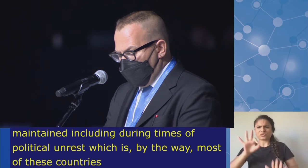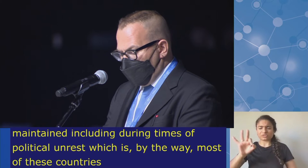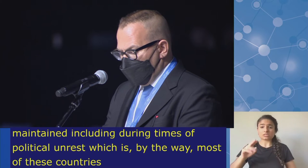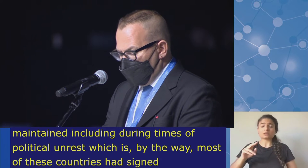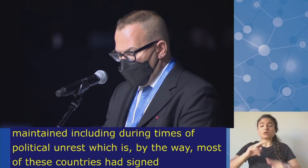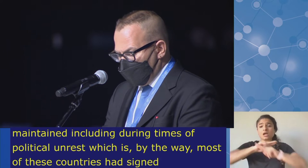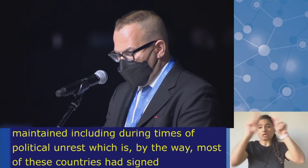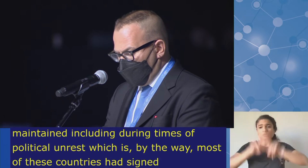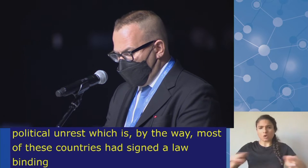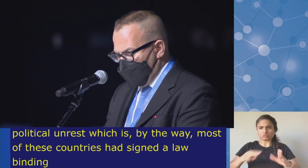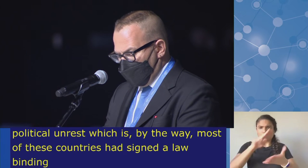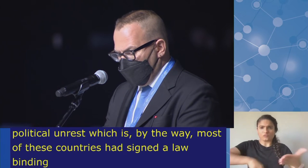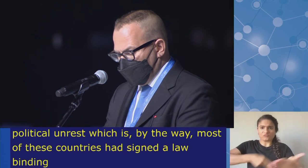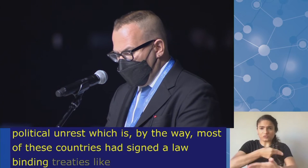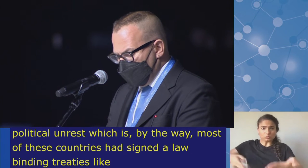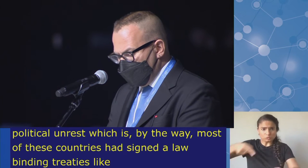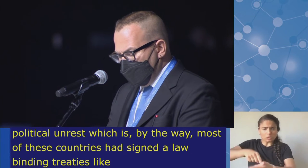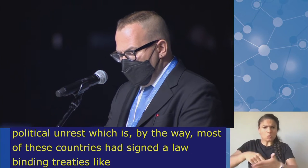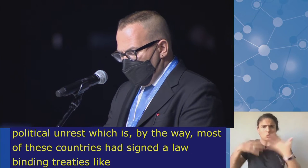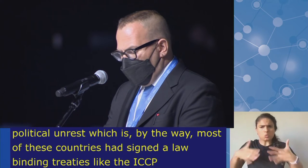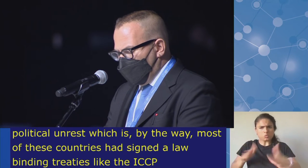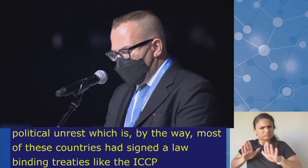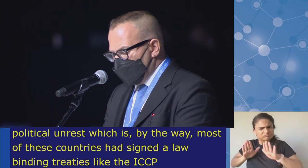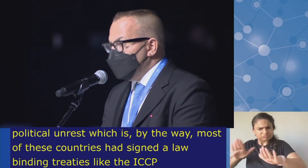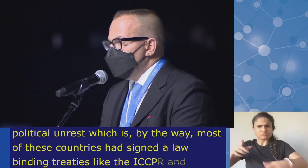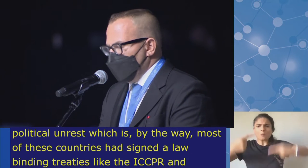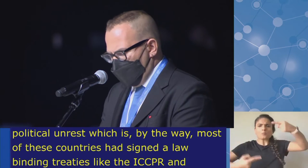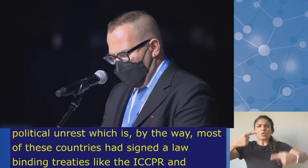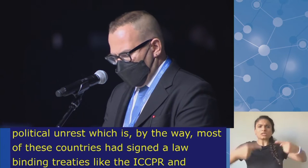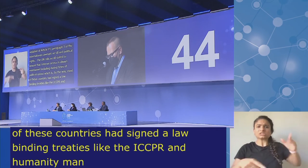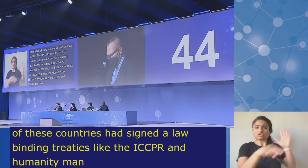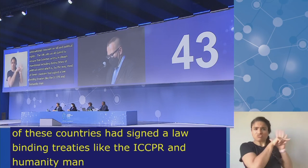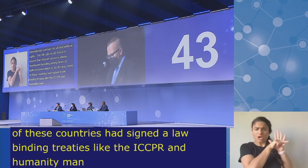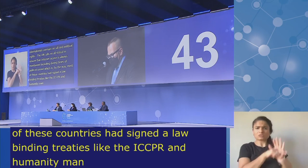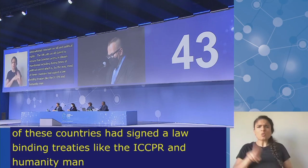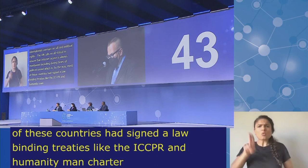Así que la ONU hace un llamamiento a todos los